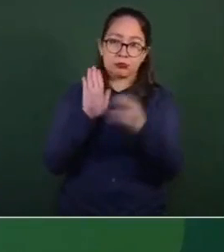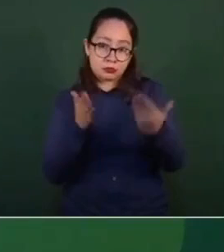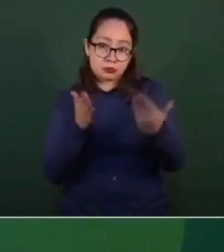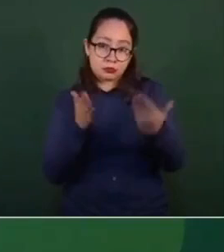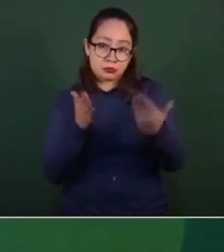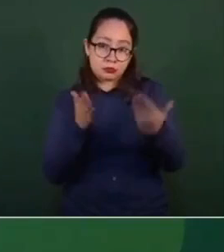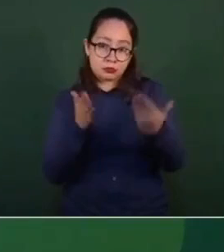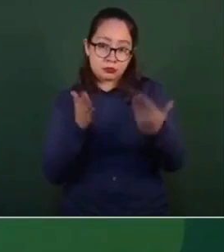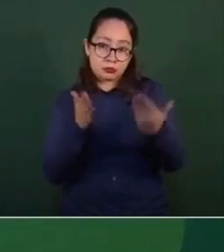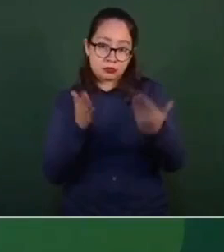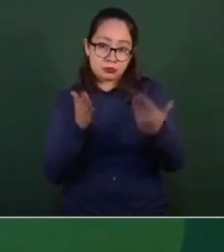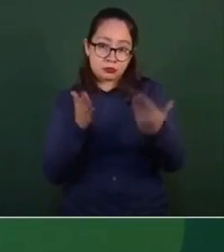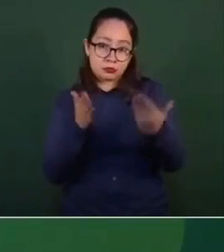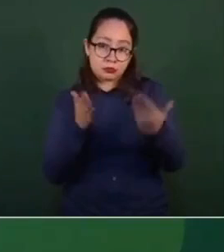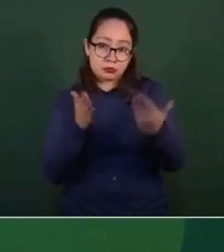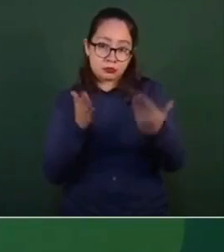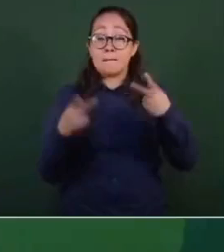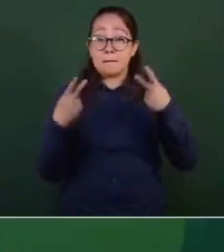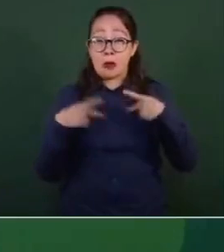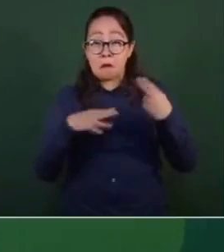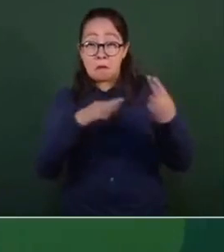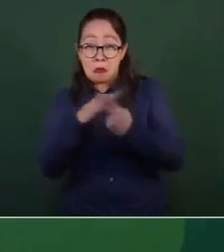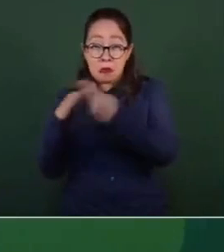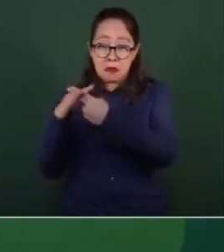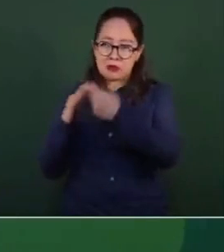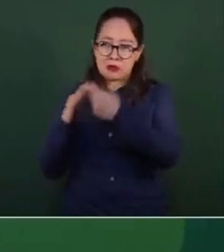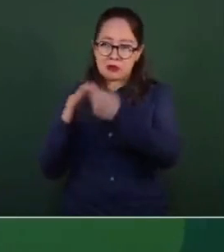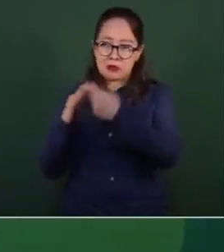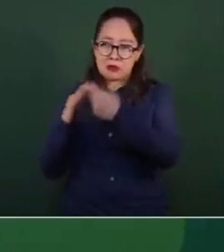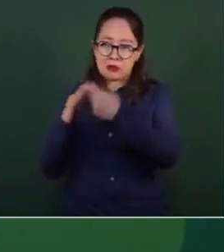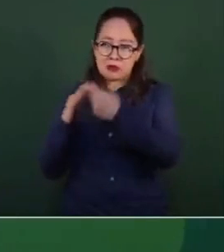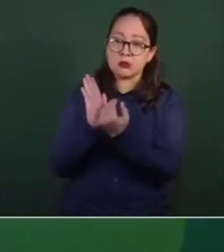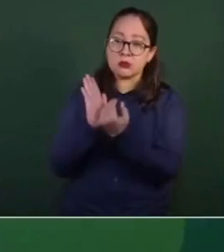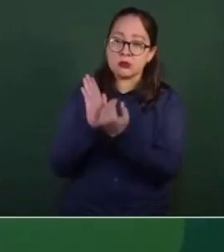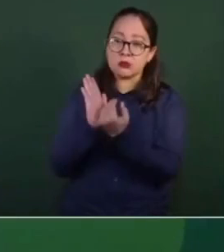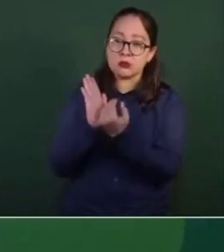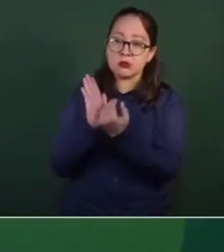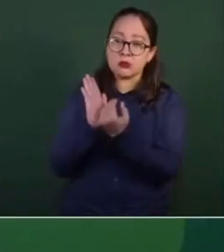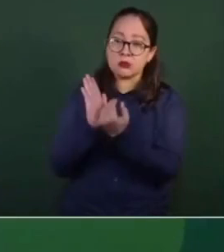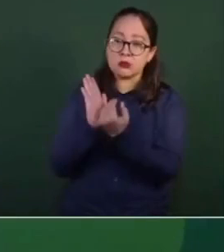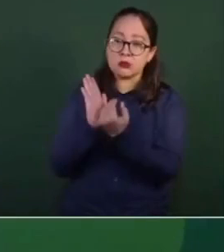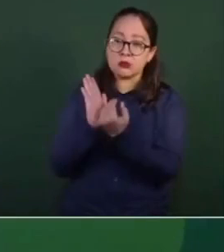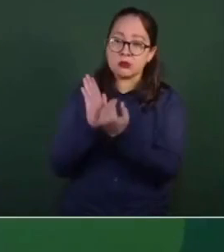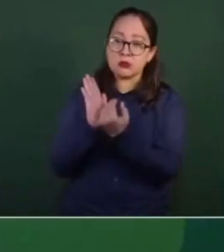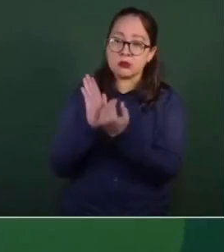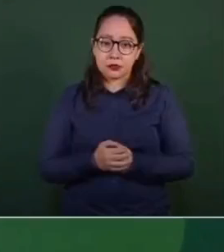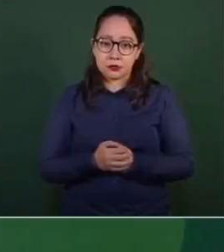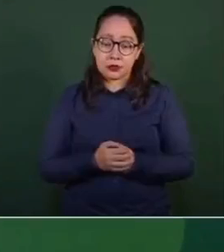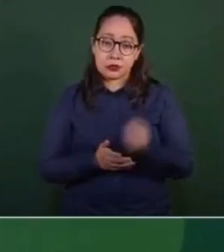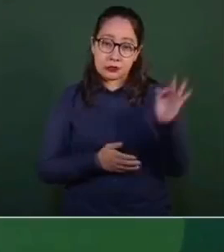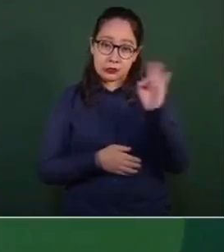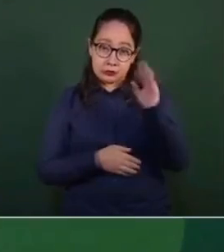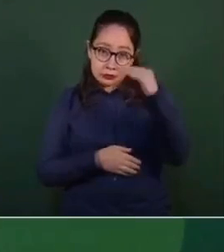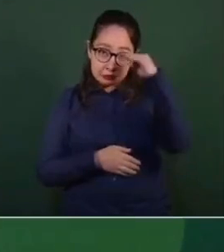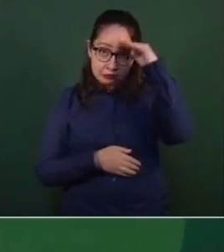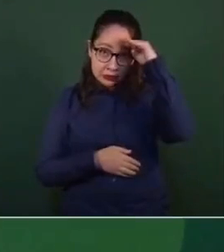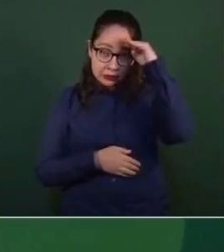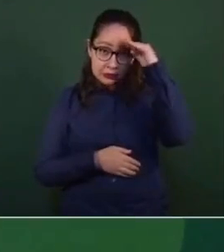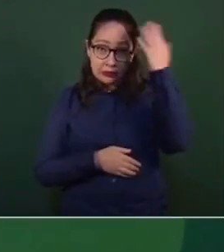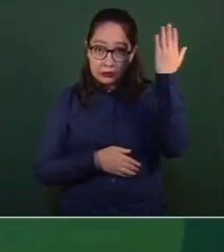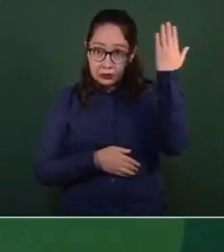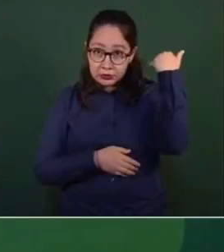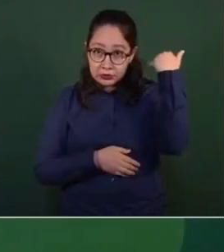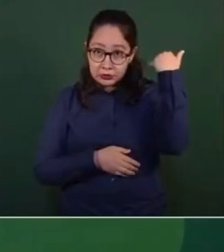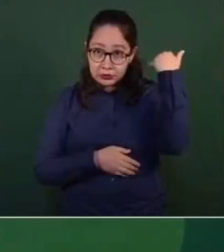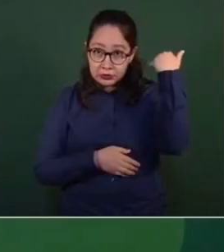el canciller mexicano Marcelo Ebrard informó que al menos 98 familias se habían registrado ante la representación oficial en Kiev